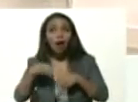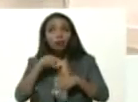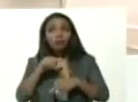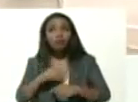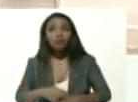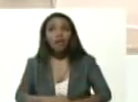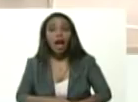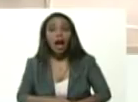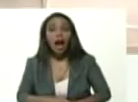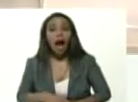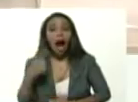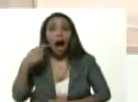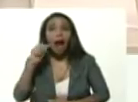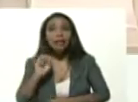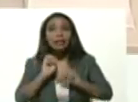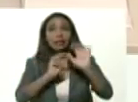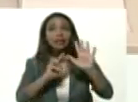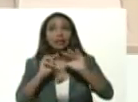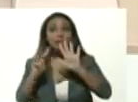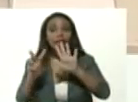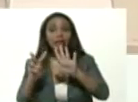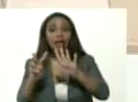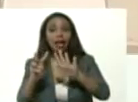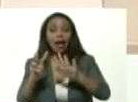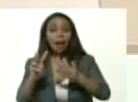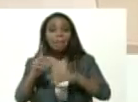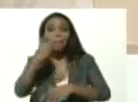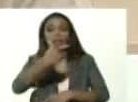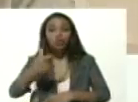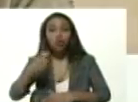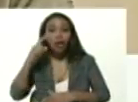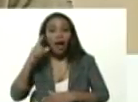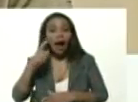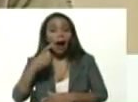a 77 casos comprobados.